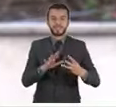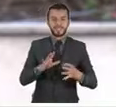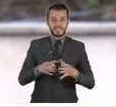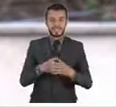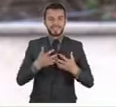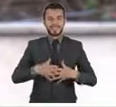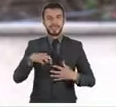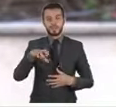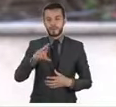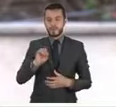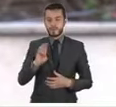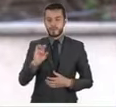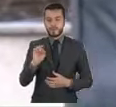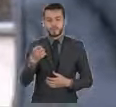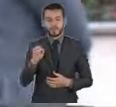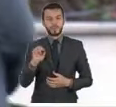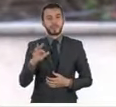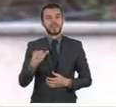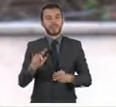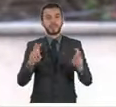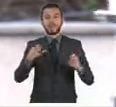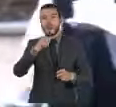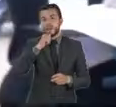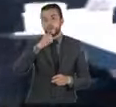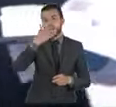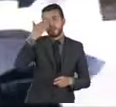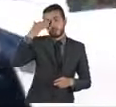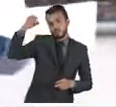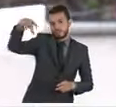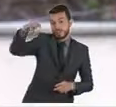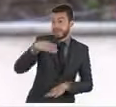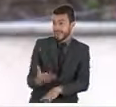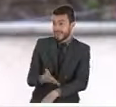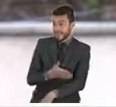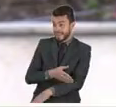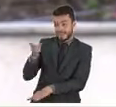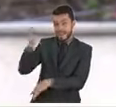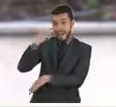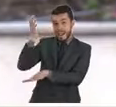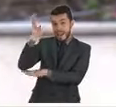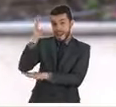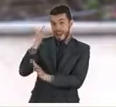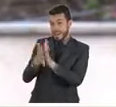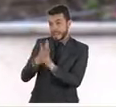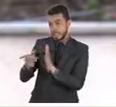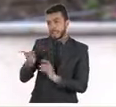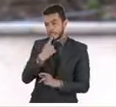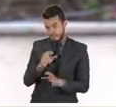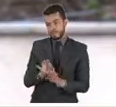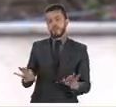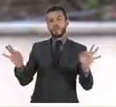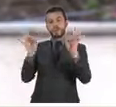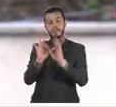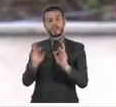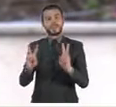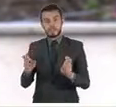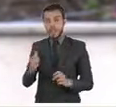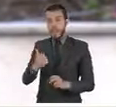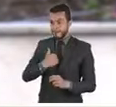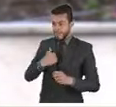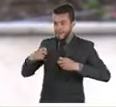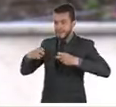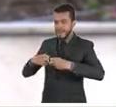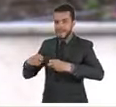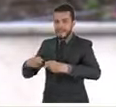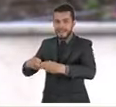mirada regional de los servicios públicos. Ya se planteaba aquí la importancia del tema de tratamiento de aprovechamiento